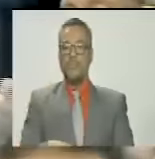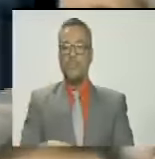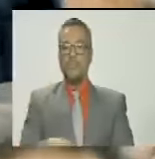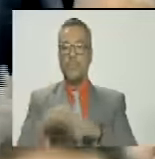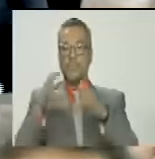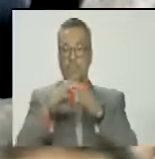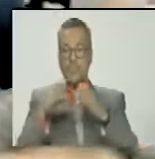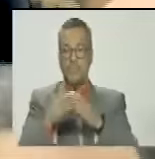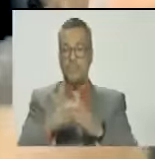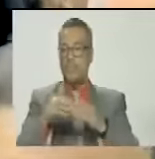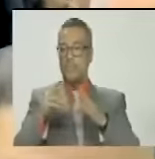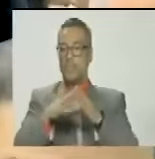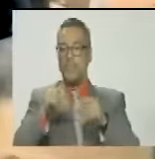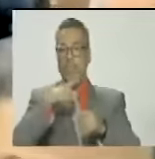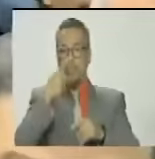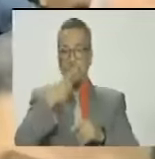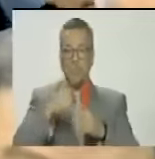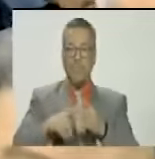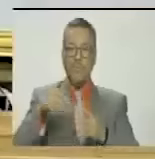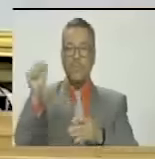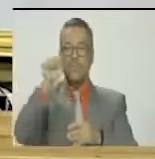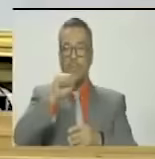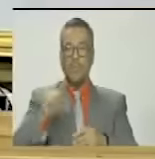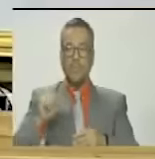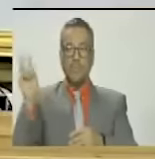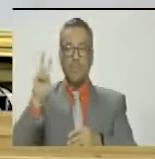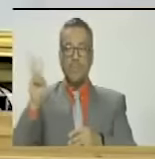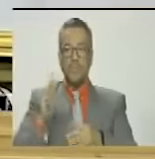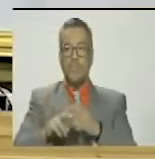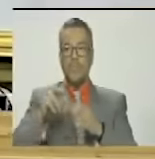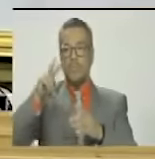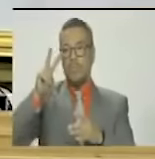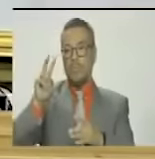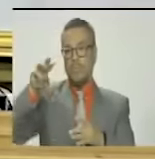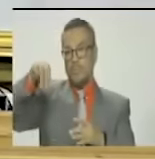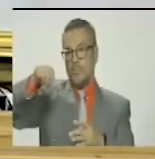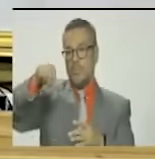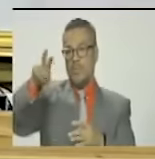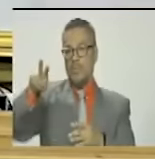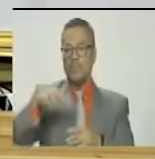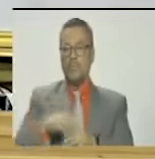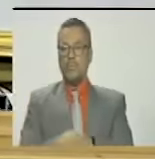Al partido Somos Venezuela, en nombre de la diputada Vanessa Montero.